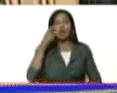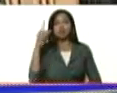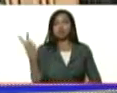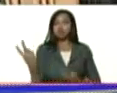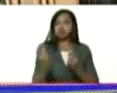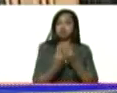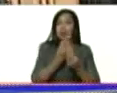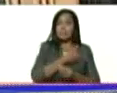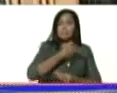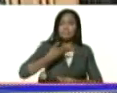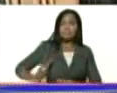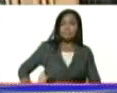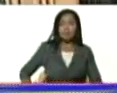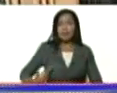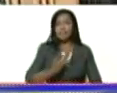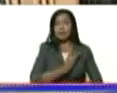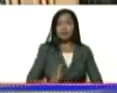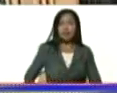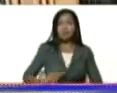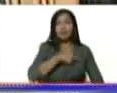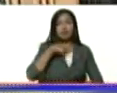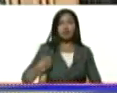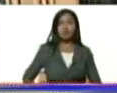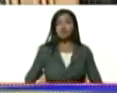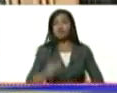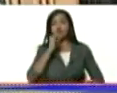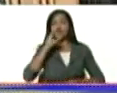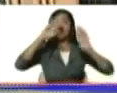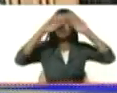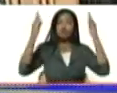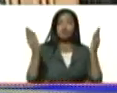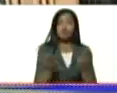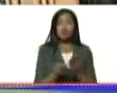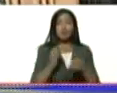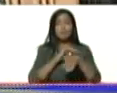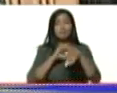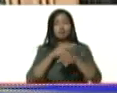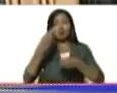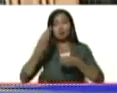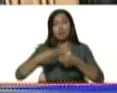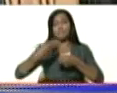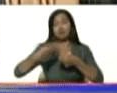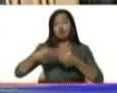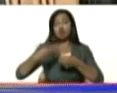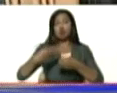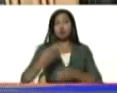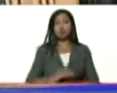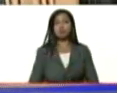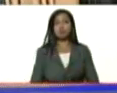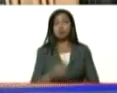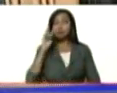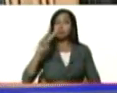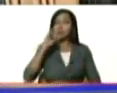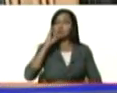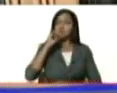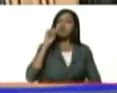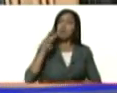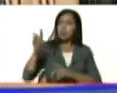Gran noticia para el mundo. Quevedo, ministro del Petróleo, ¿usted vio la